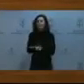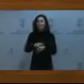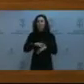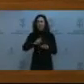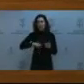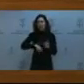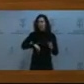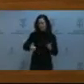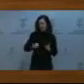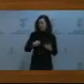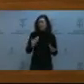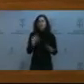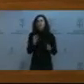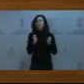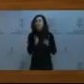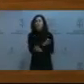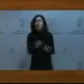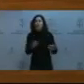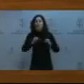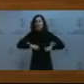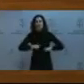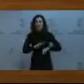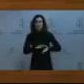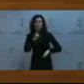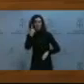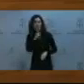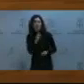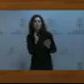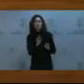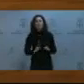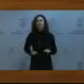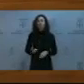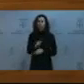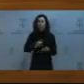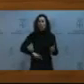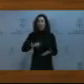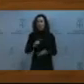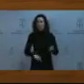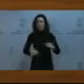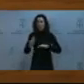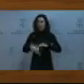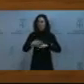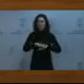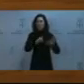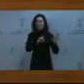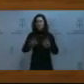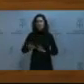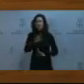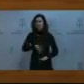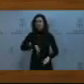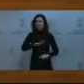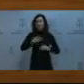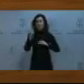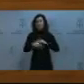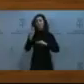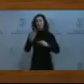si tenemos en cuenta que las ayudas al alquiler también están limitadas a mayores de 65 años o que se suprime la ayuda de los 200 euros